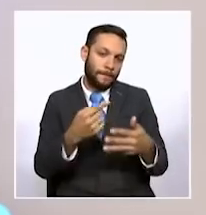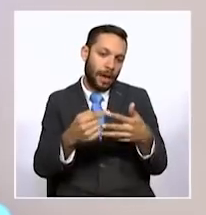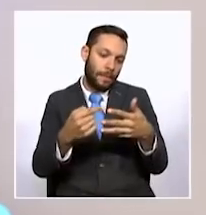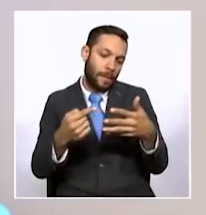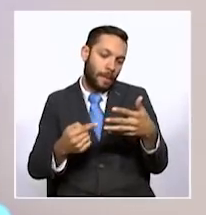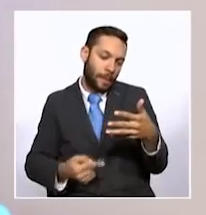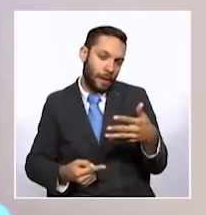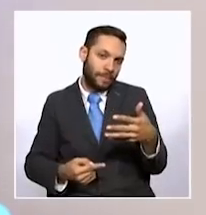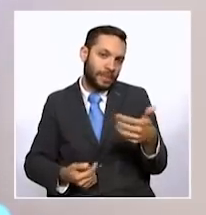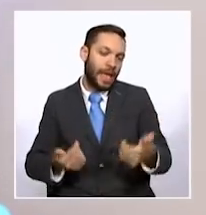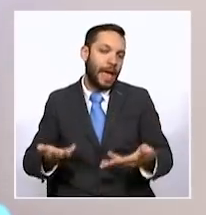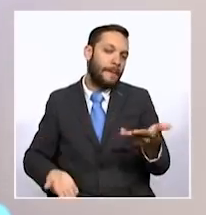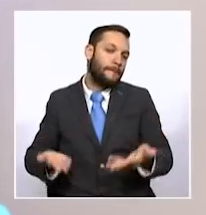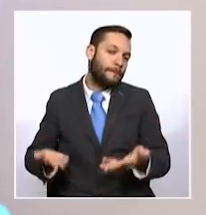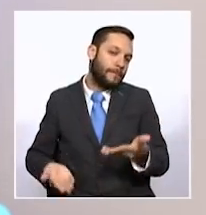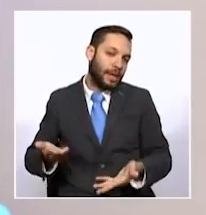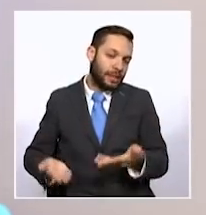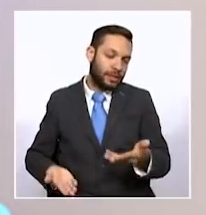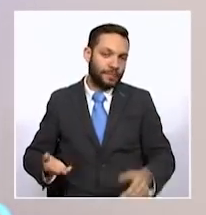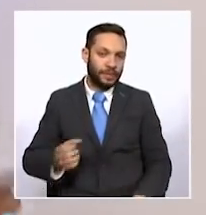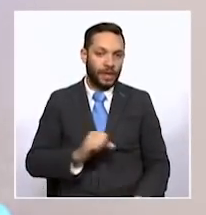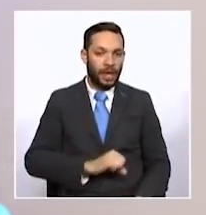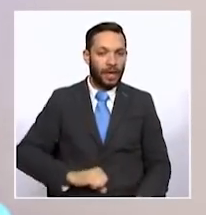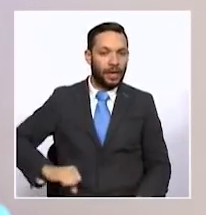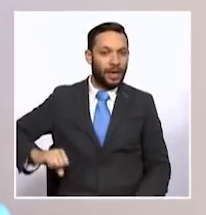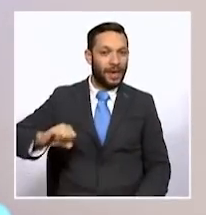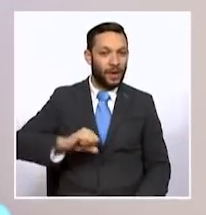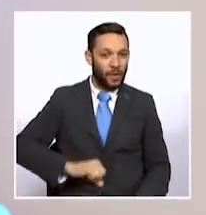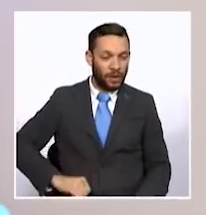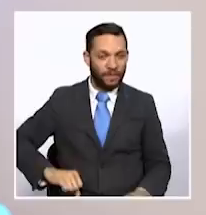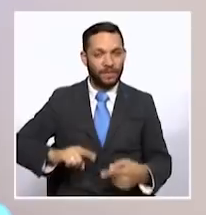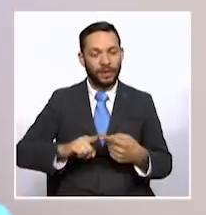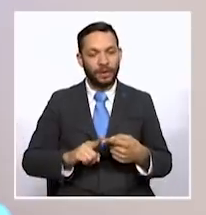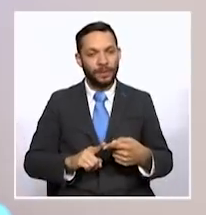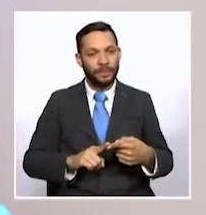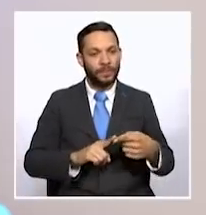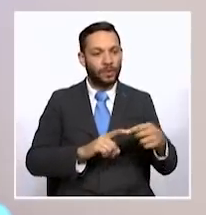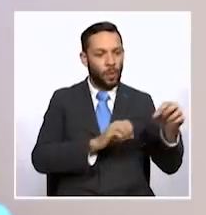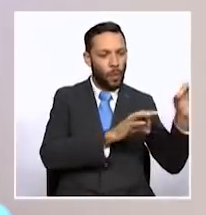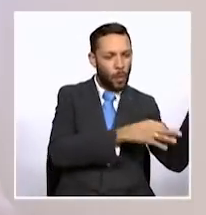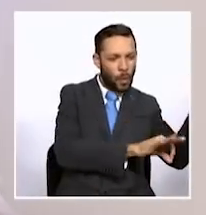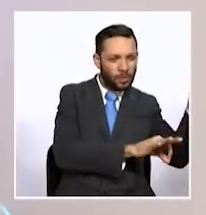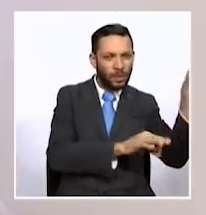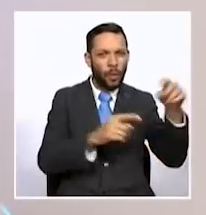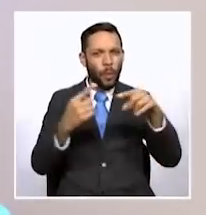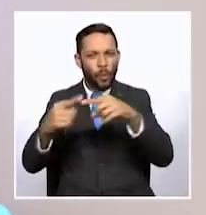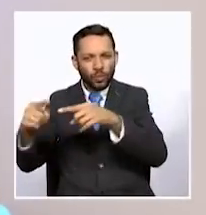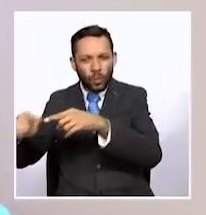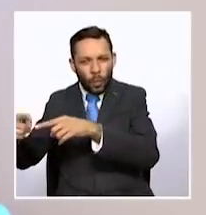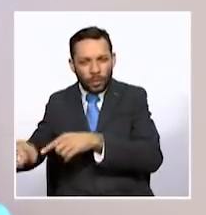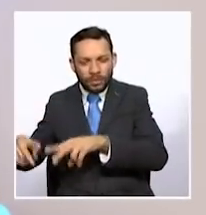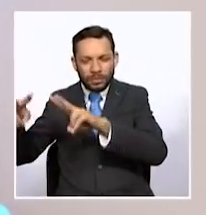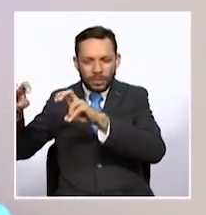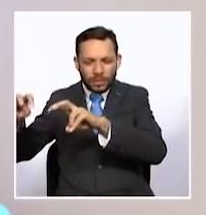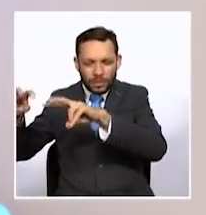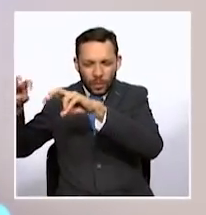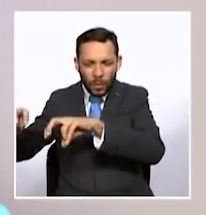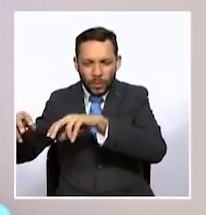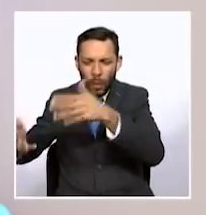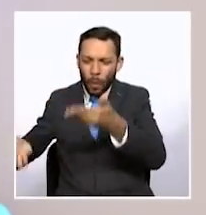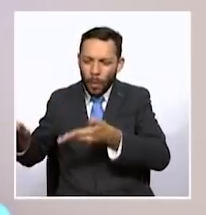ver unas cosas. Las ecografías otras, y la resonancia otra, y la artroscopia otras. ¿Cómo es ese juego de diagnóstico,